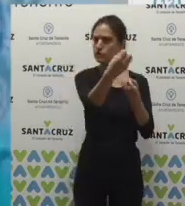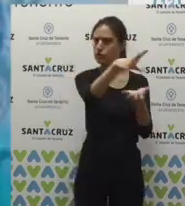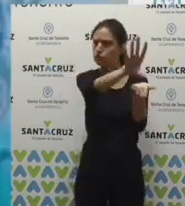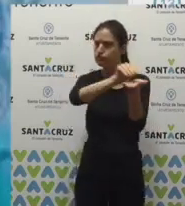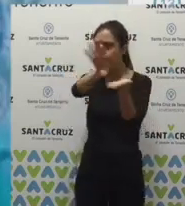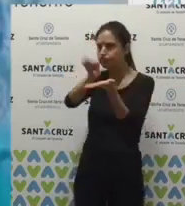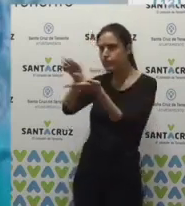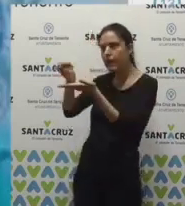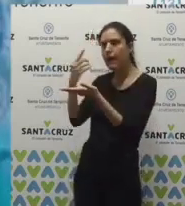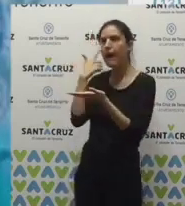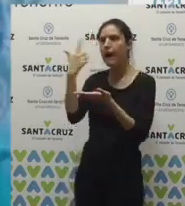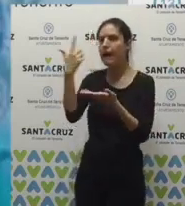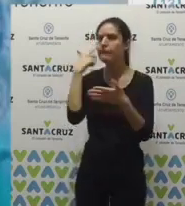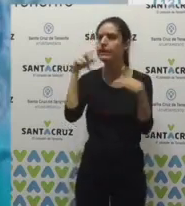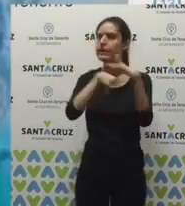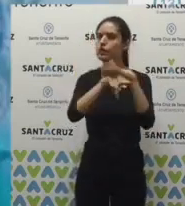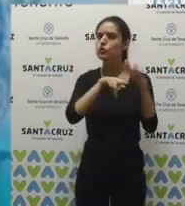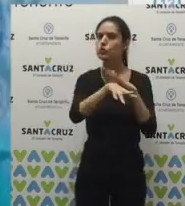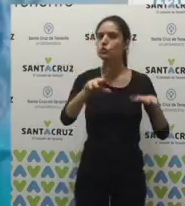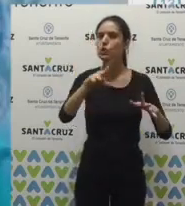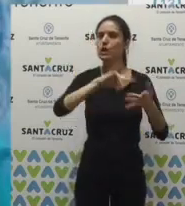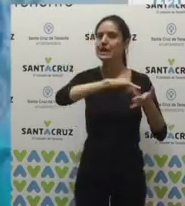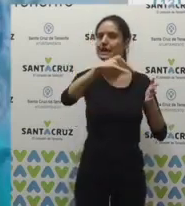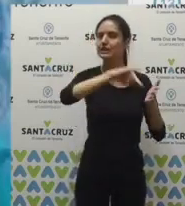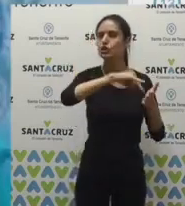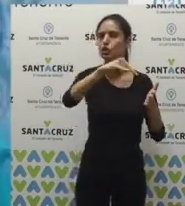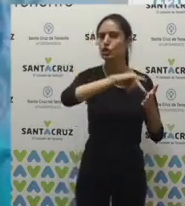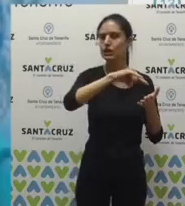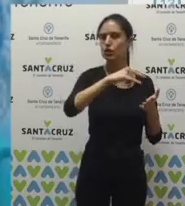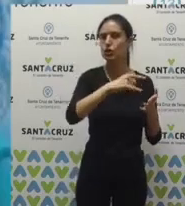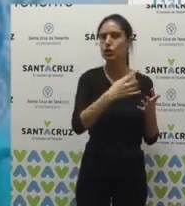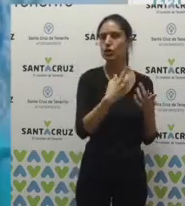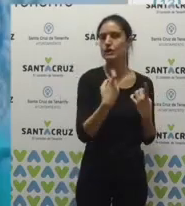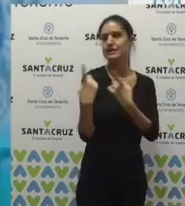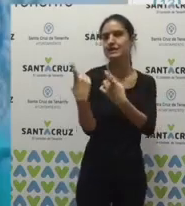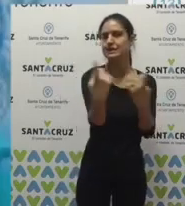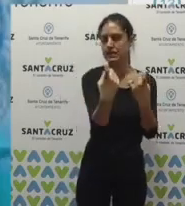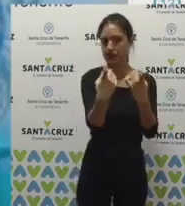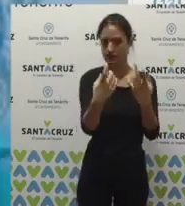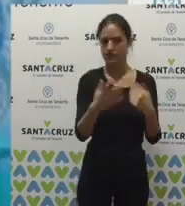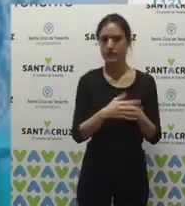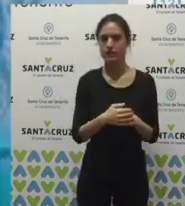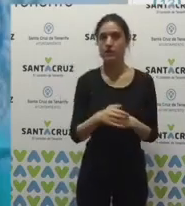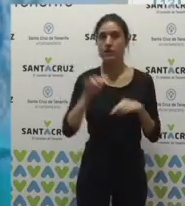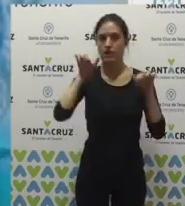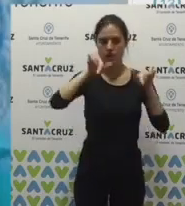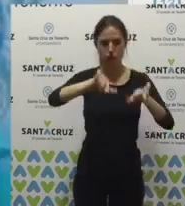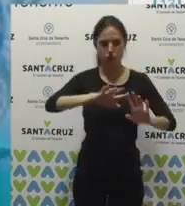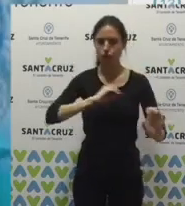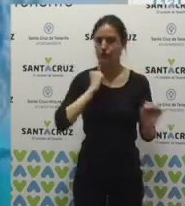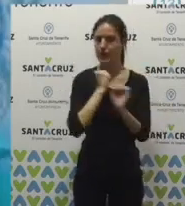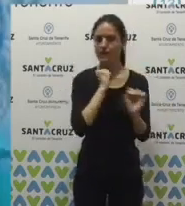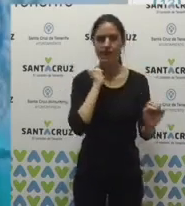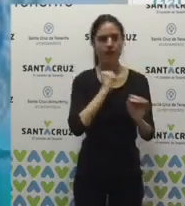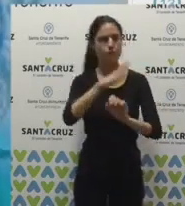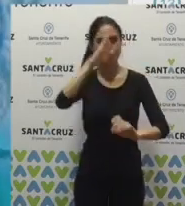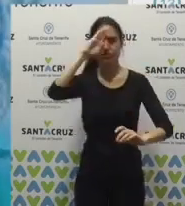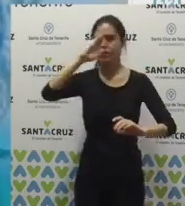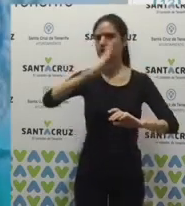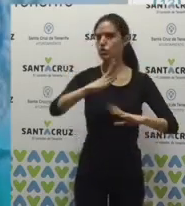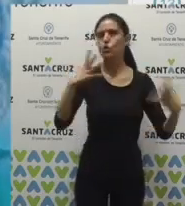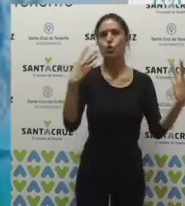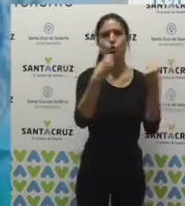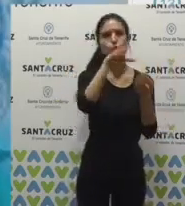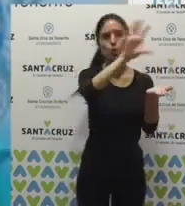necesidades en cuanto a recursos electrónicos se refería por alumno esto ha sido trabajado directamente con las direcciones de los centros así como